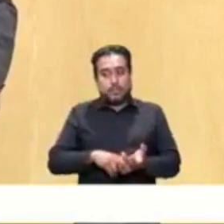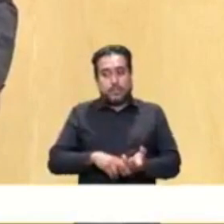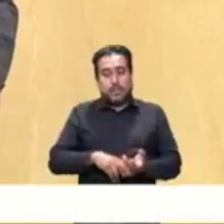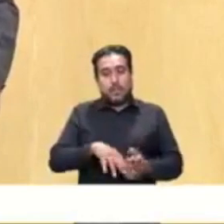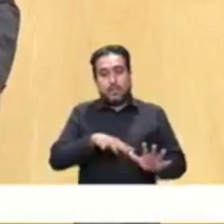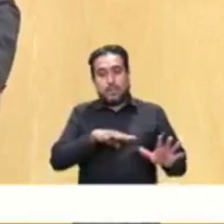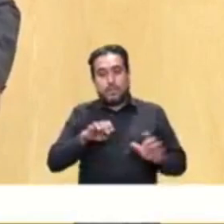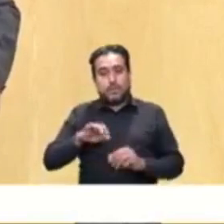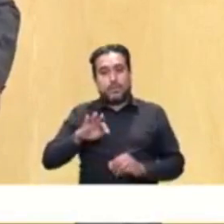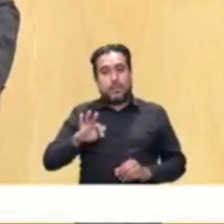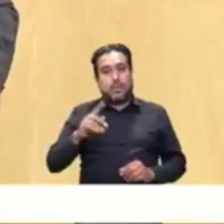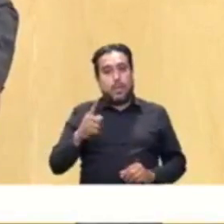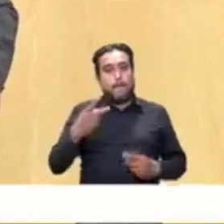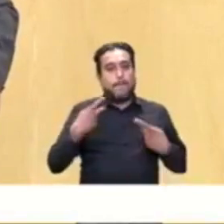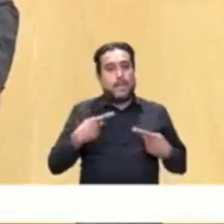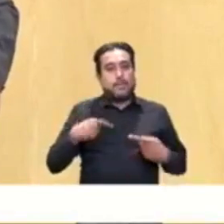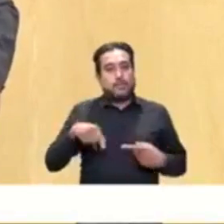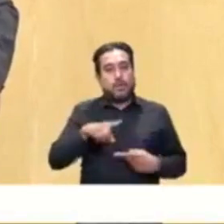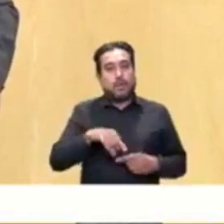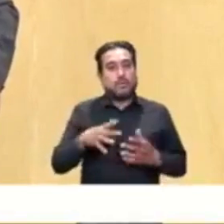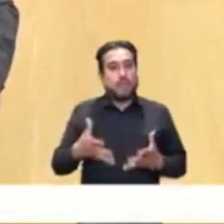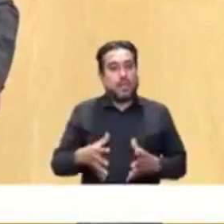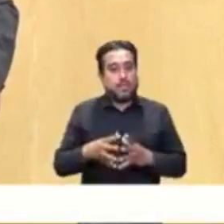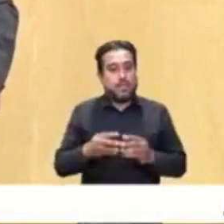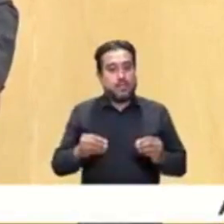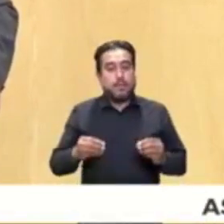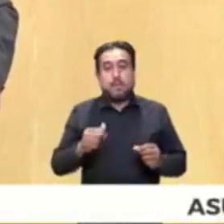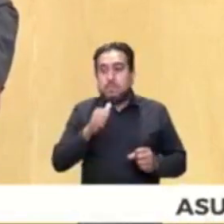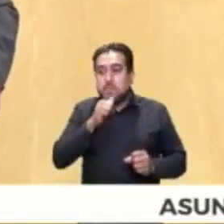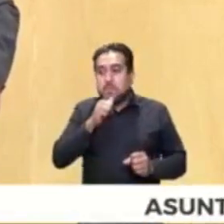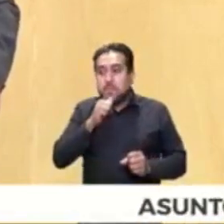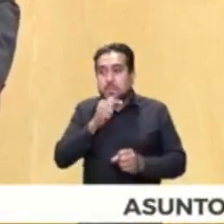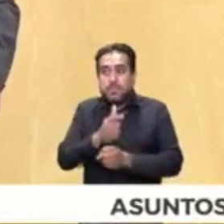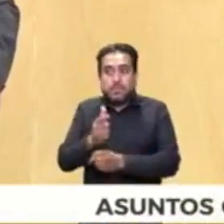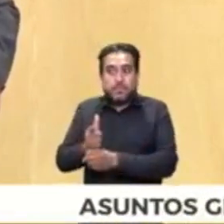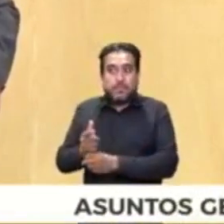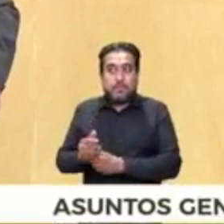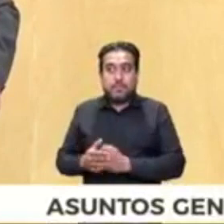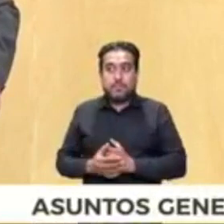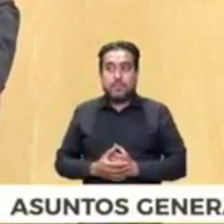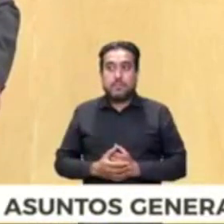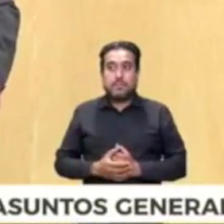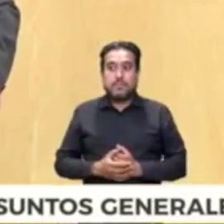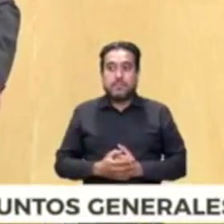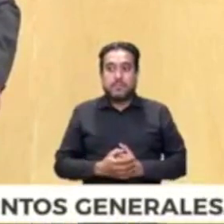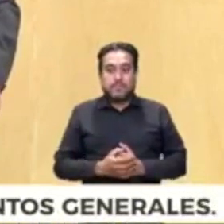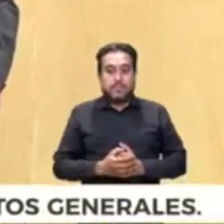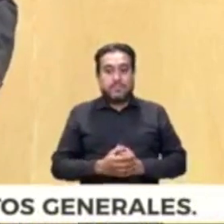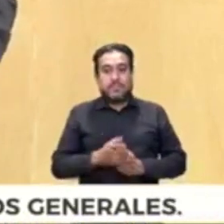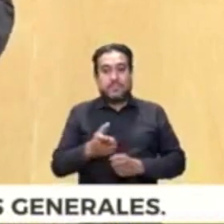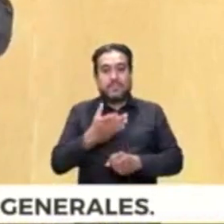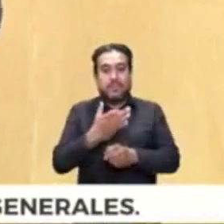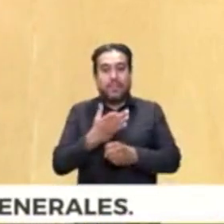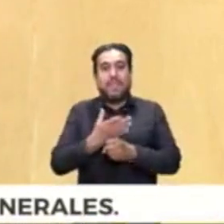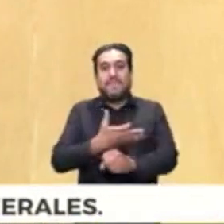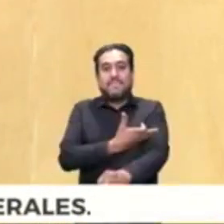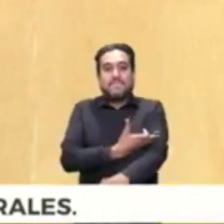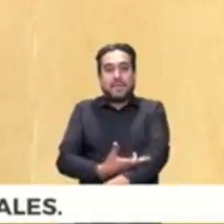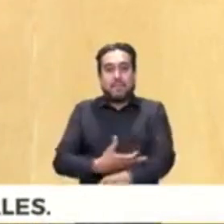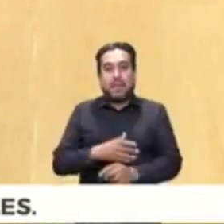2.941 personas desaparecidas y no localizadas como se ha mencionado constantemente por las familias